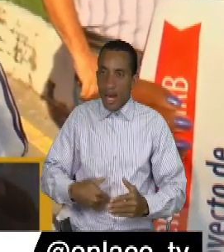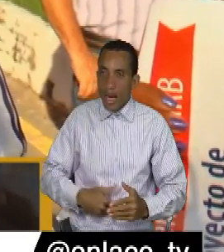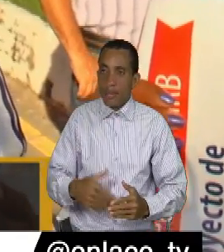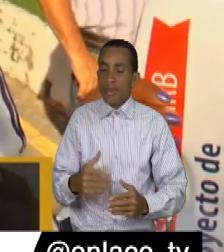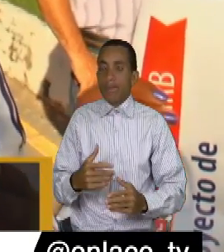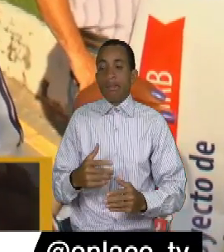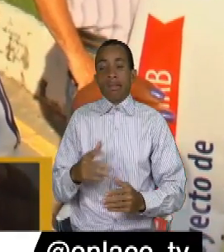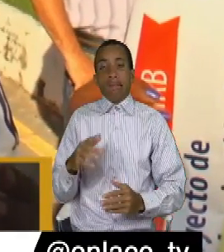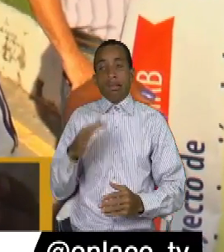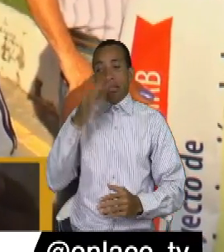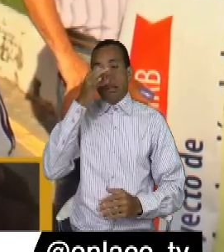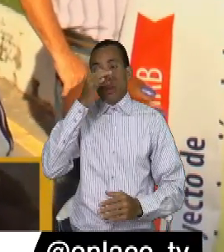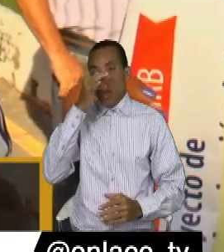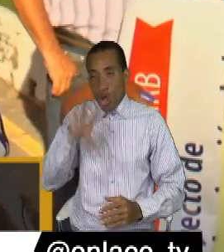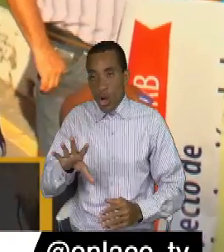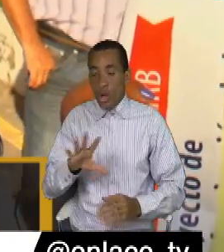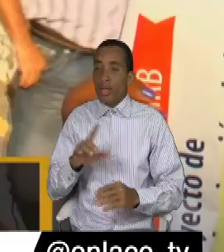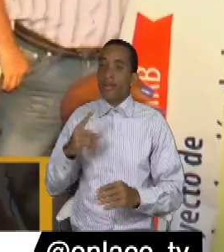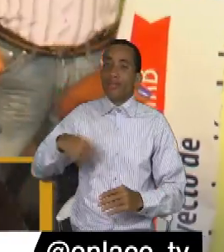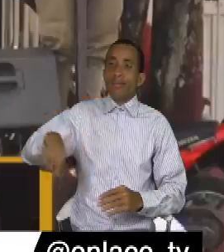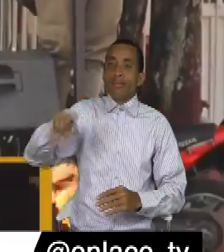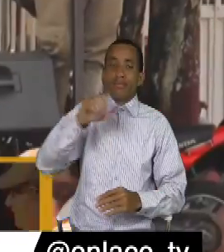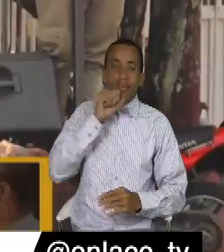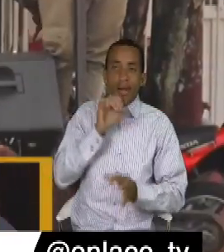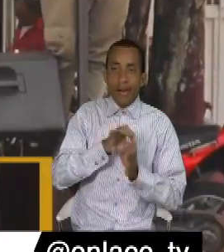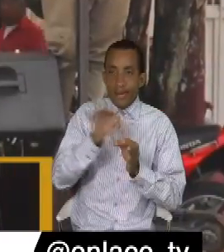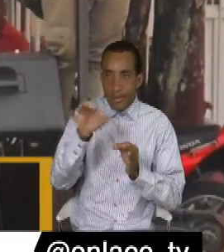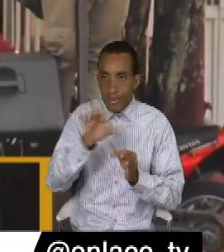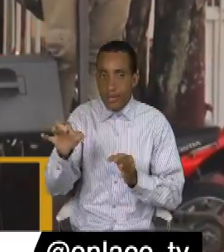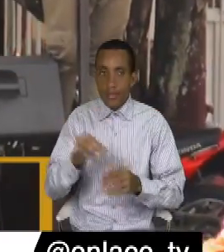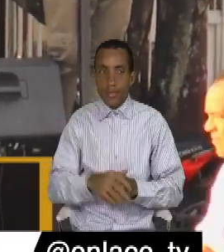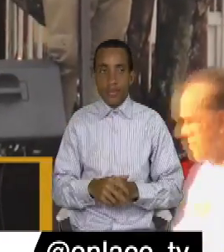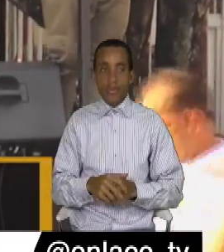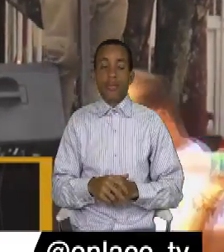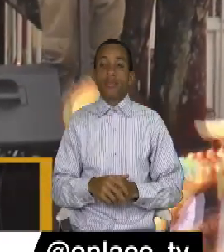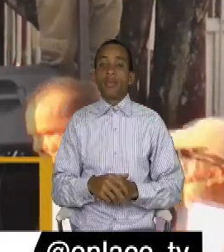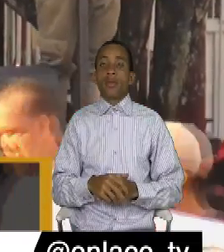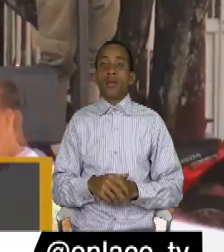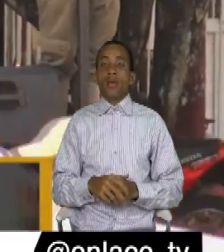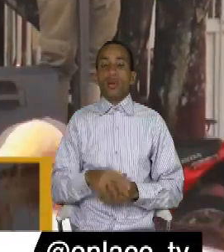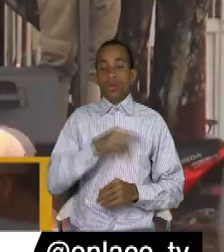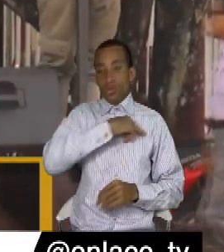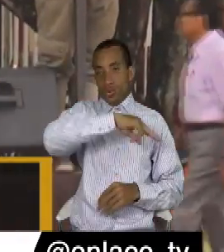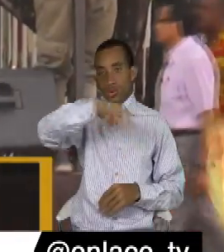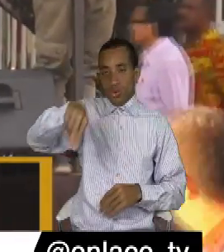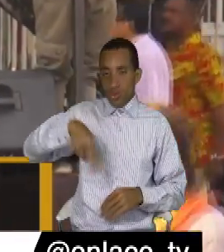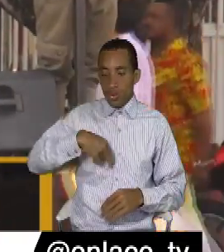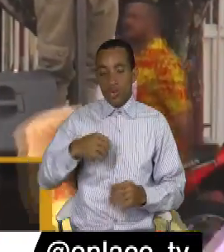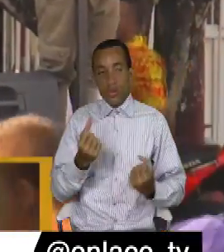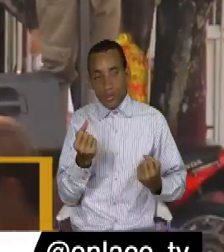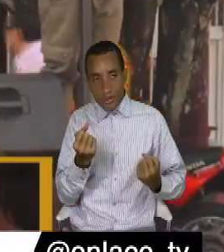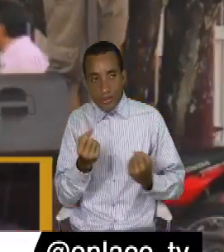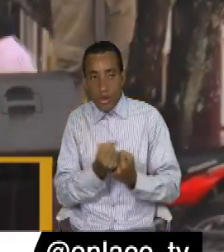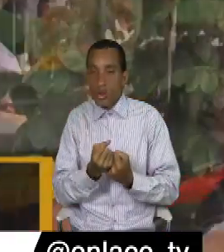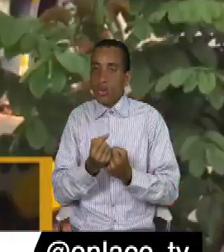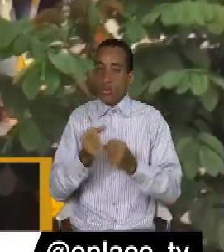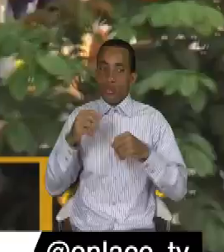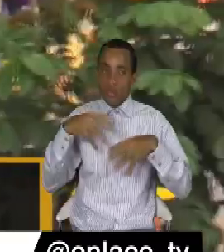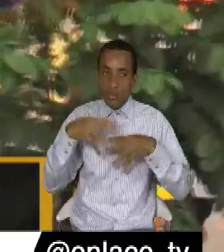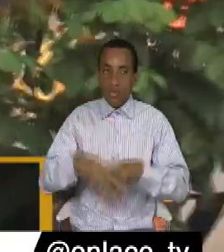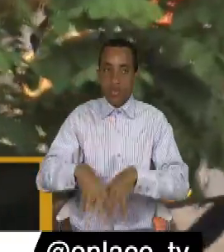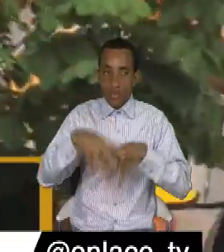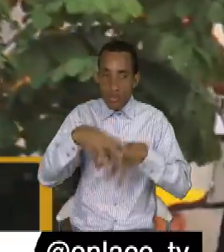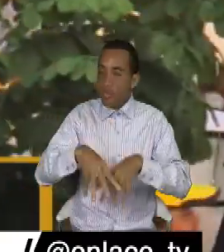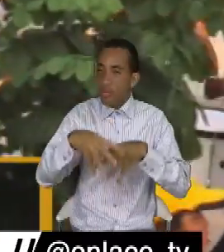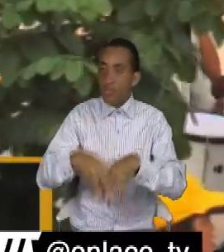muchos municipios del Magdalena Medio. Y por esa razón venimos nosotros a acompañar, a protestar de que la